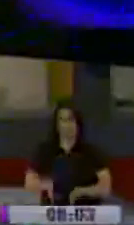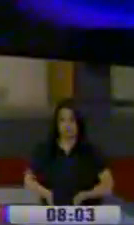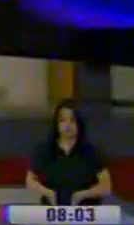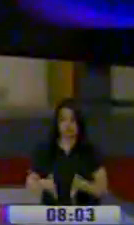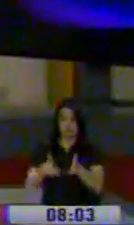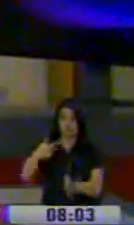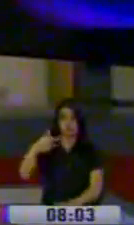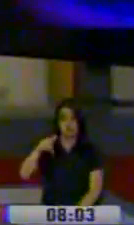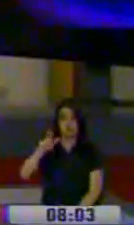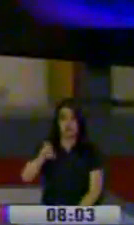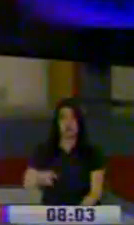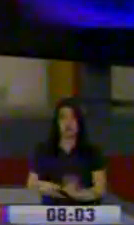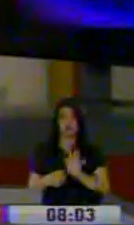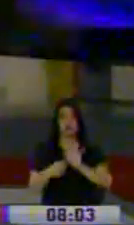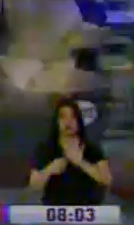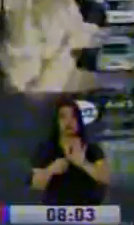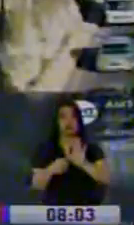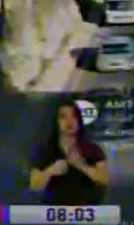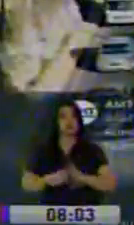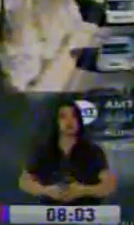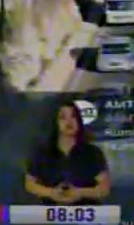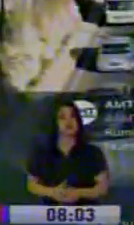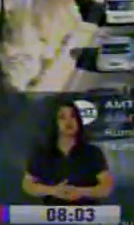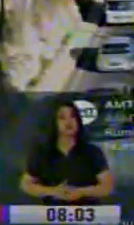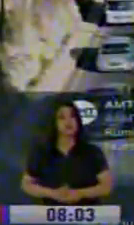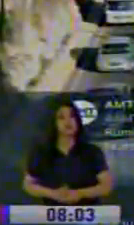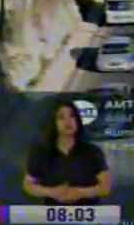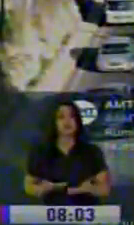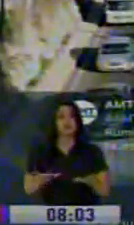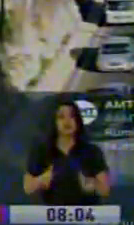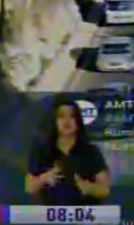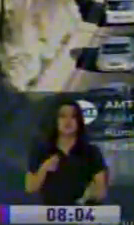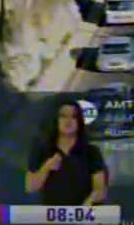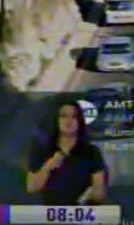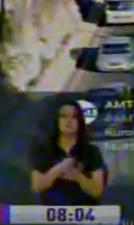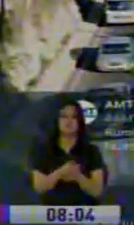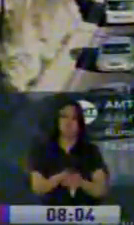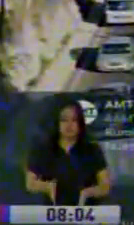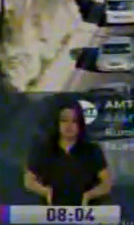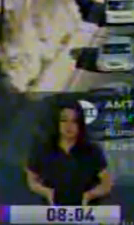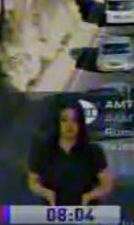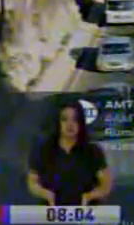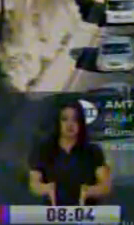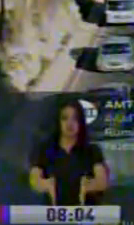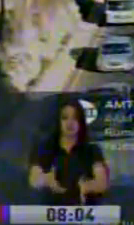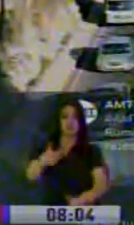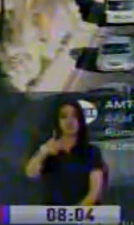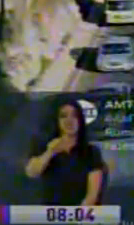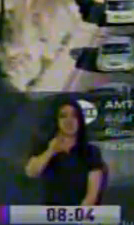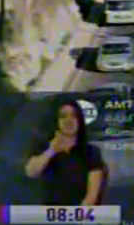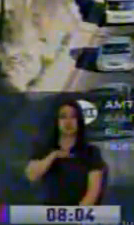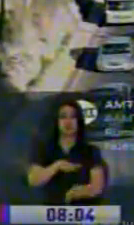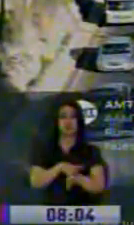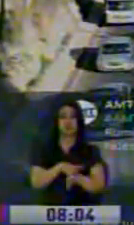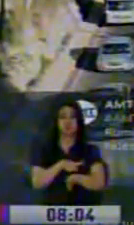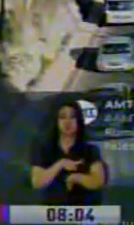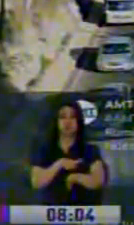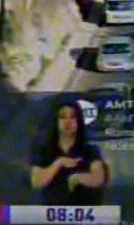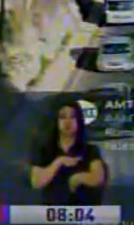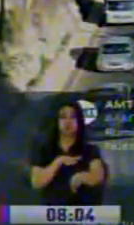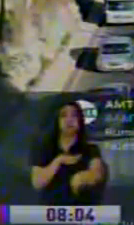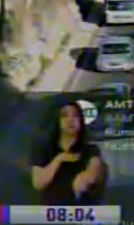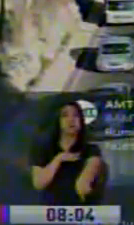pueden verlo ustedes, ven, en pantalla, pónganle por favor. Esta es la bajada de la autopista Los Chillos, el tráfico está